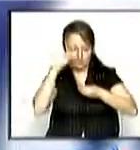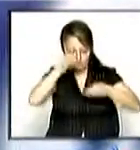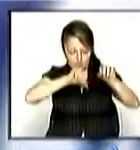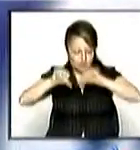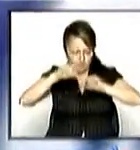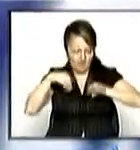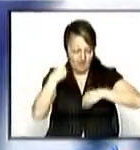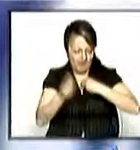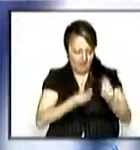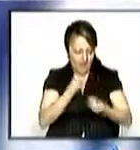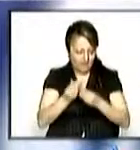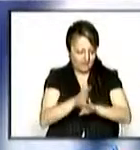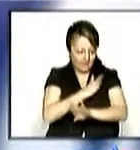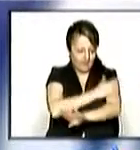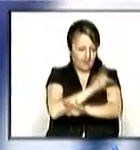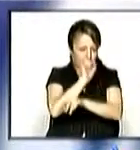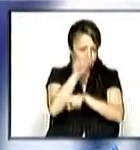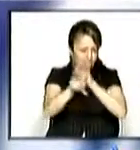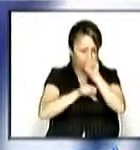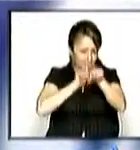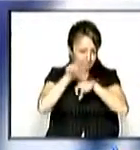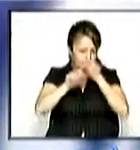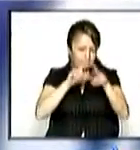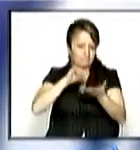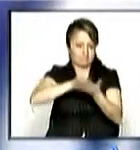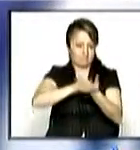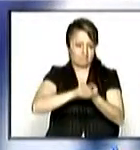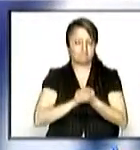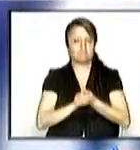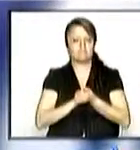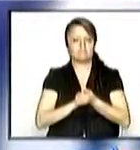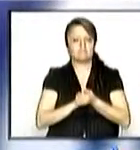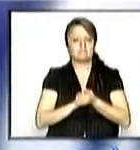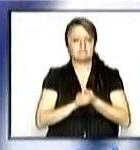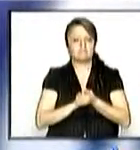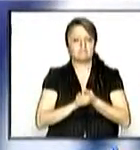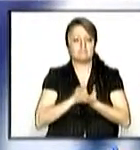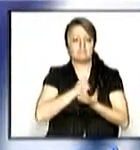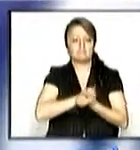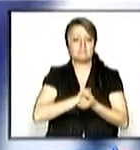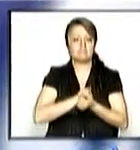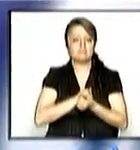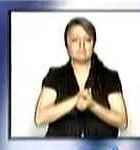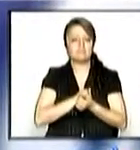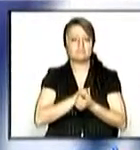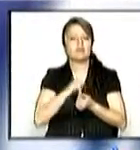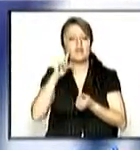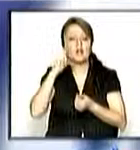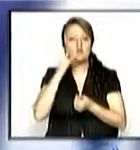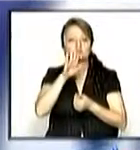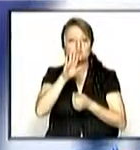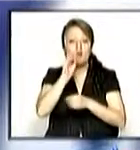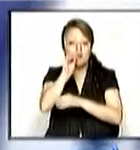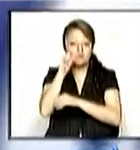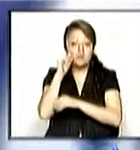dentales, y le testamos a nuestros pacientes los metales que se le vayan a